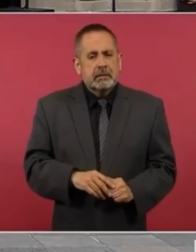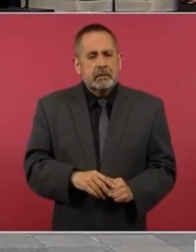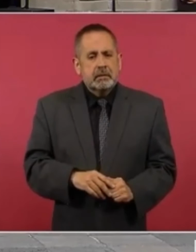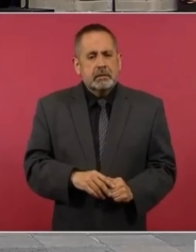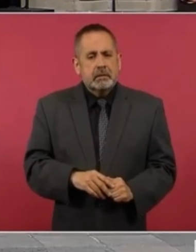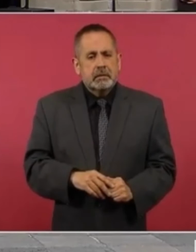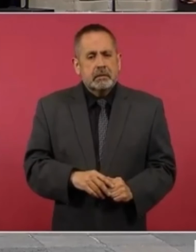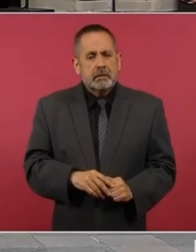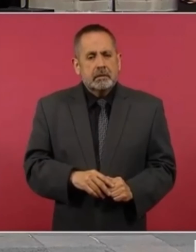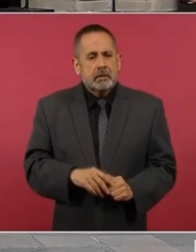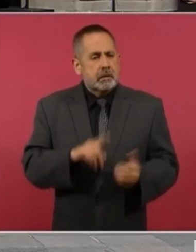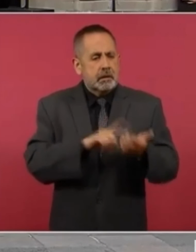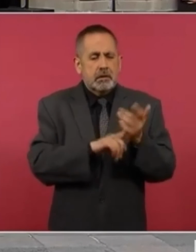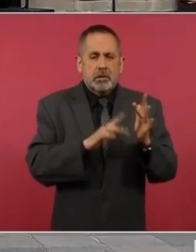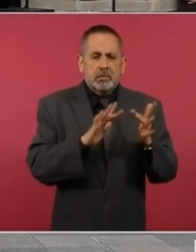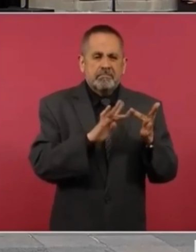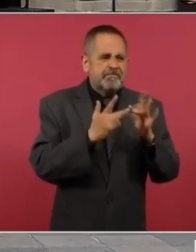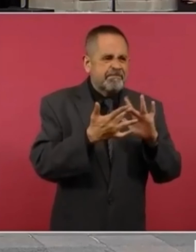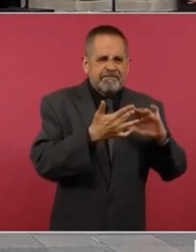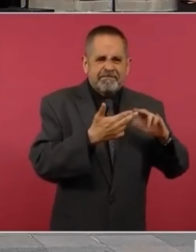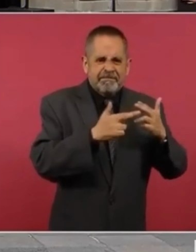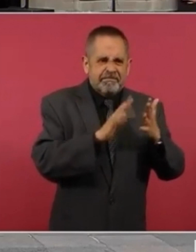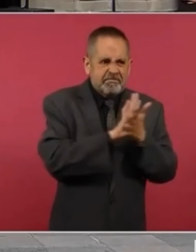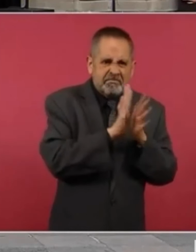tienen redes